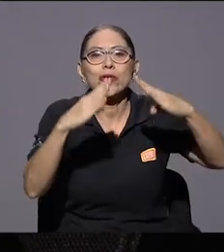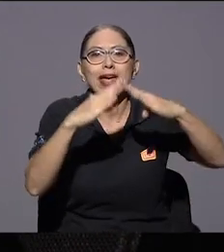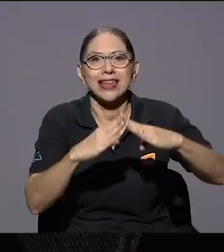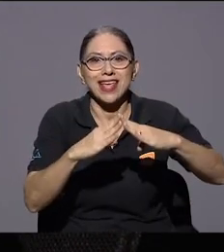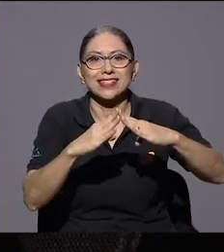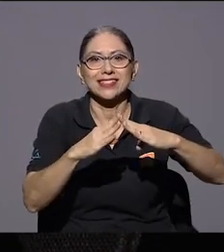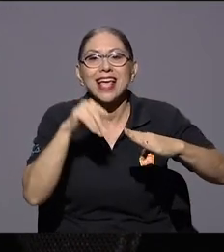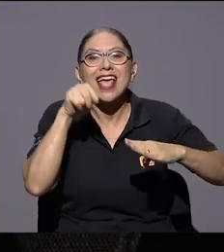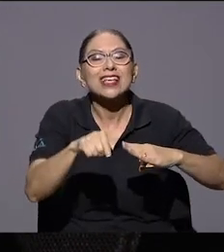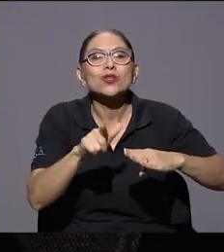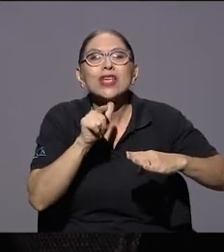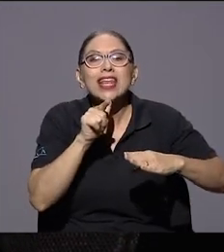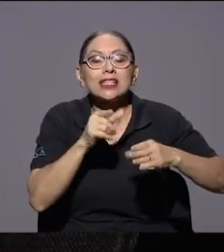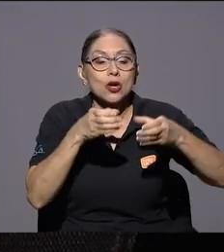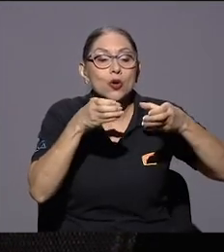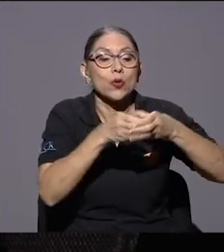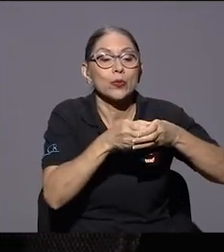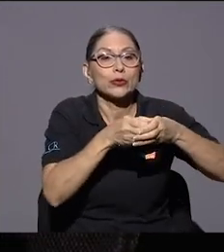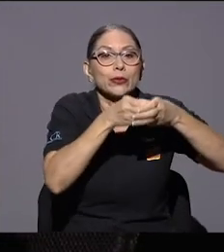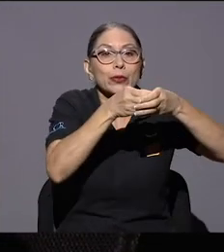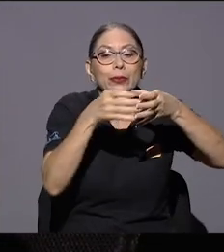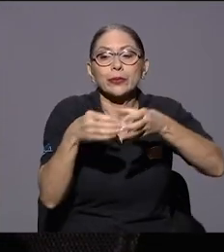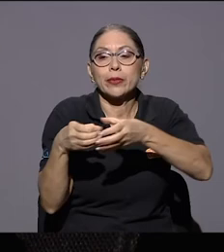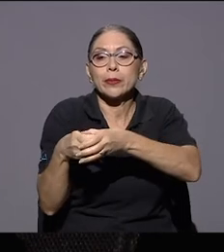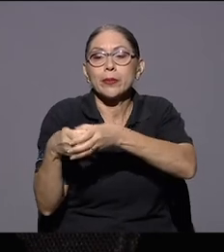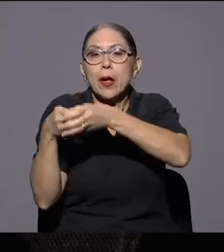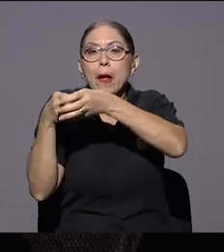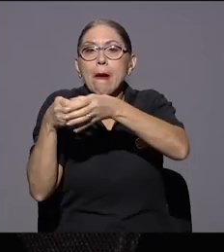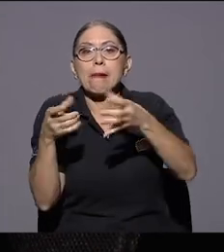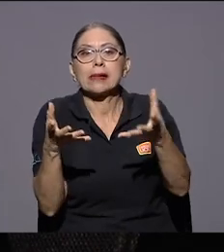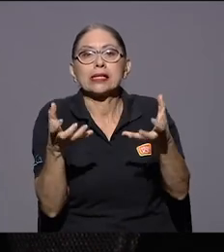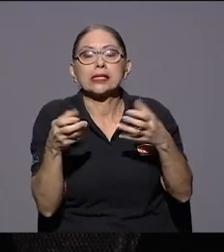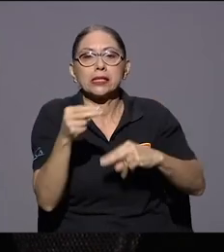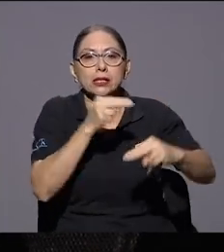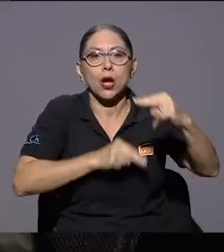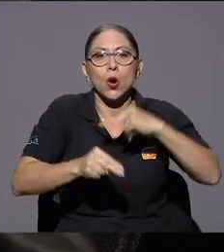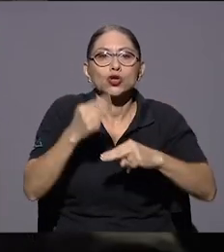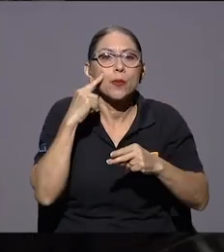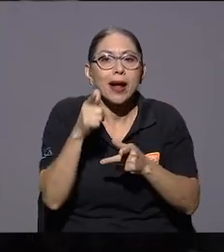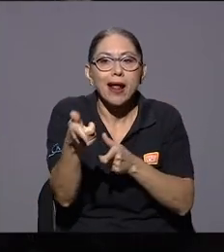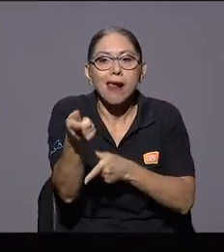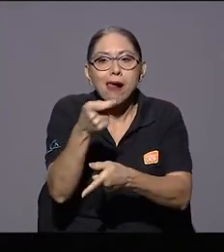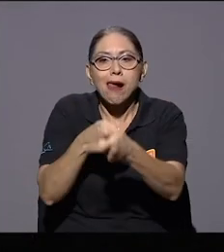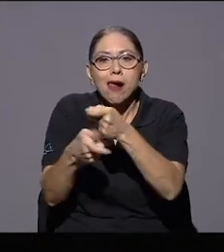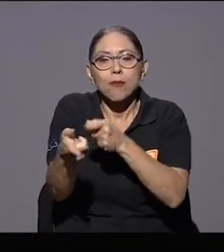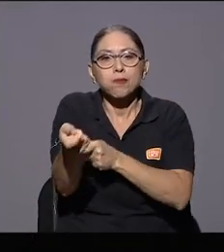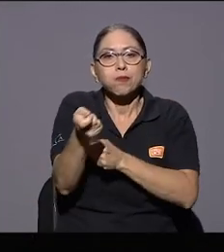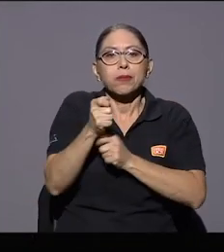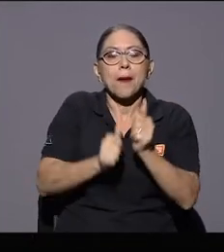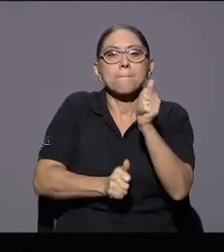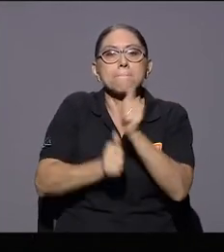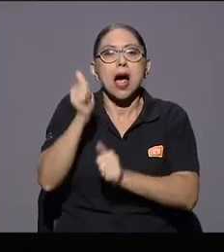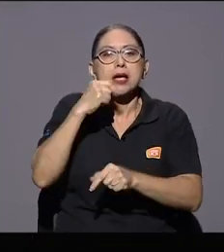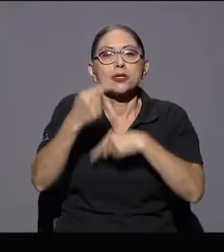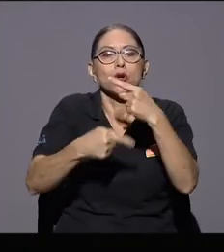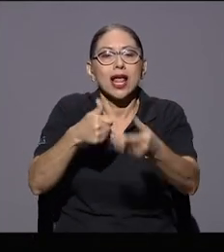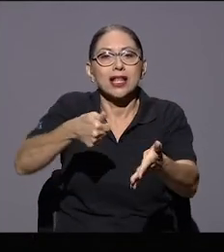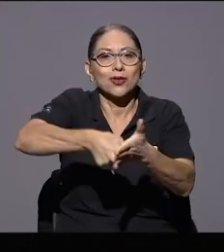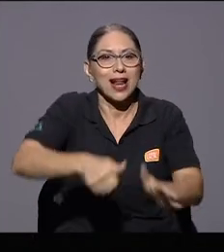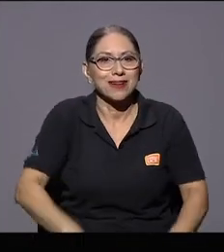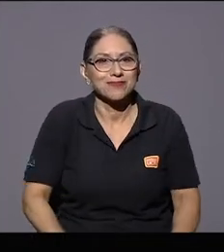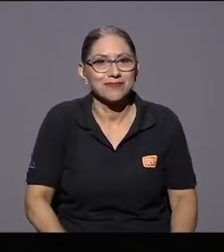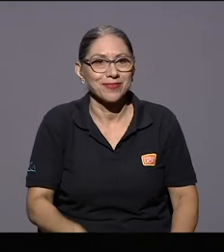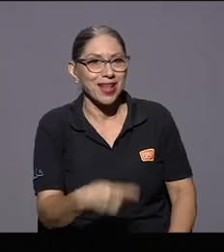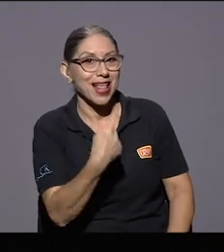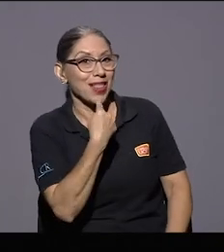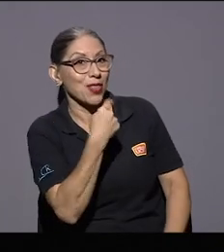esas cúpulas por hacer el negocio de amarrar una mayoría electoral. Subrayo lo que dijo don Randall, no hay